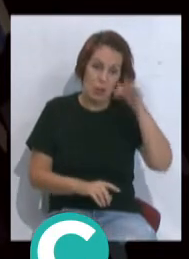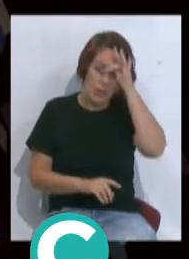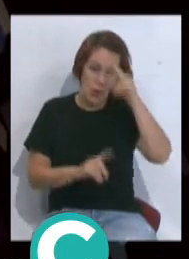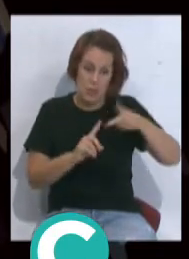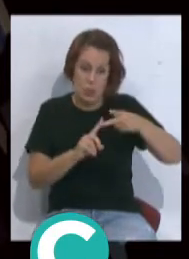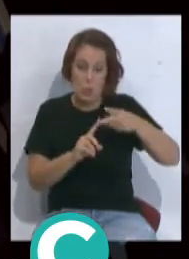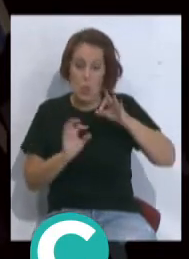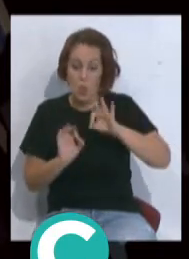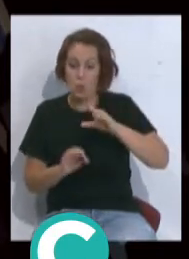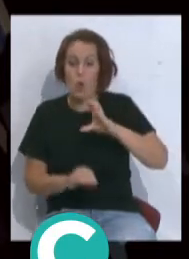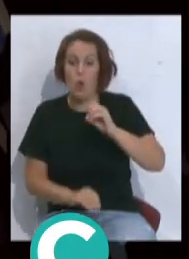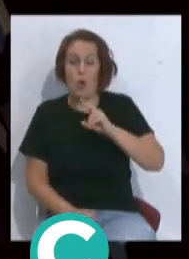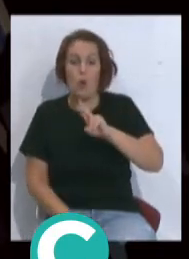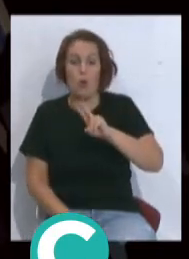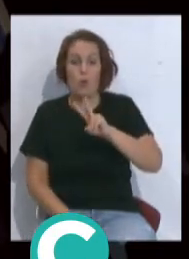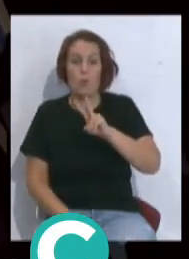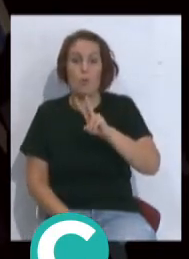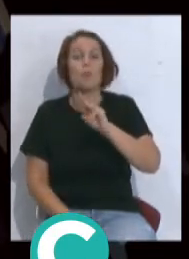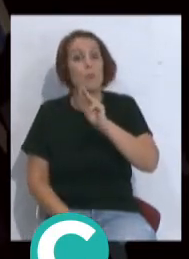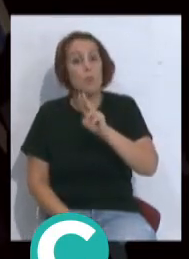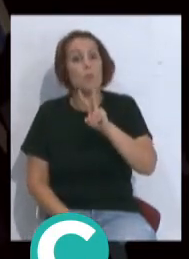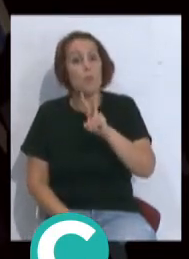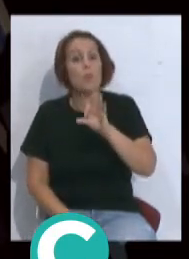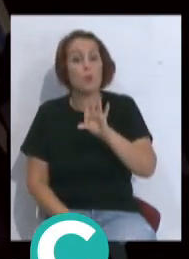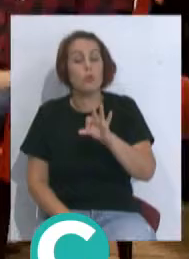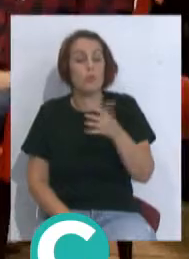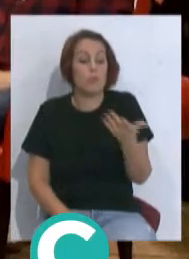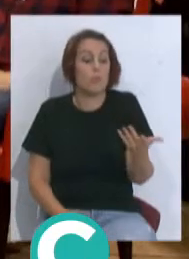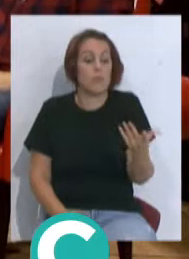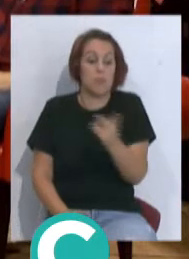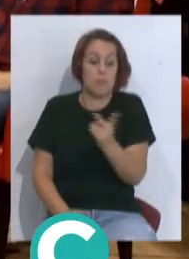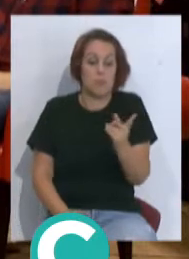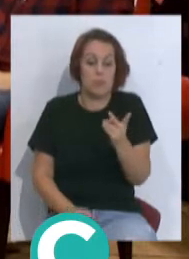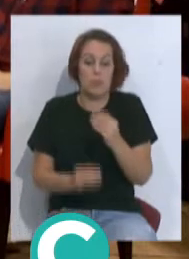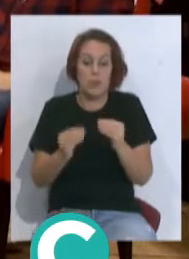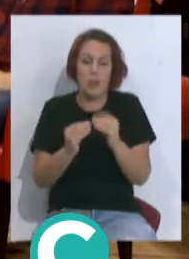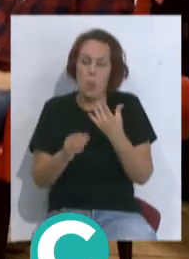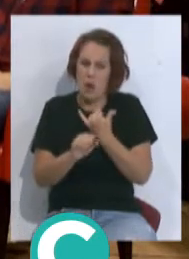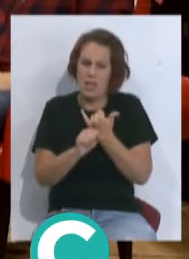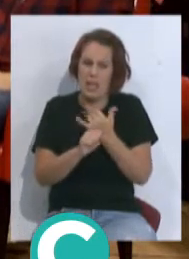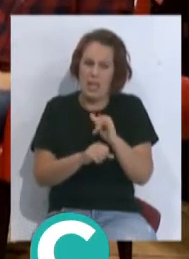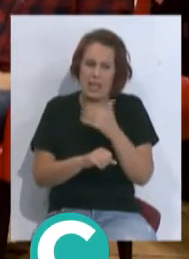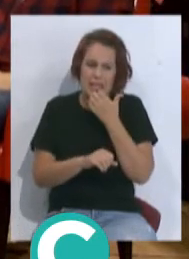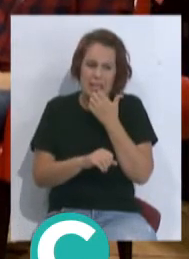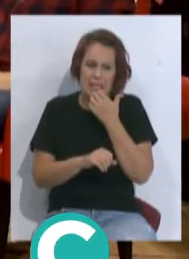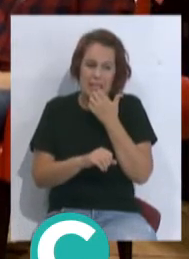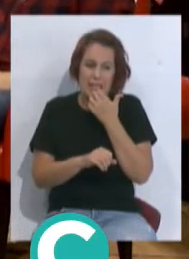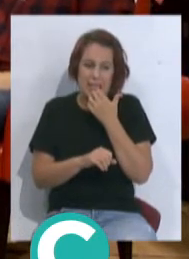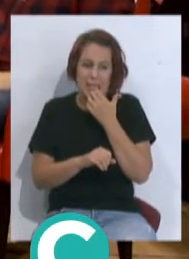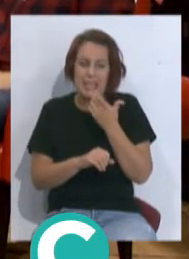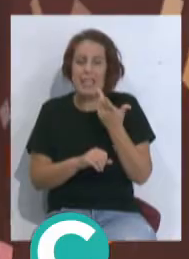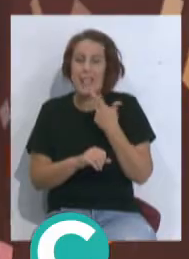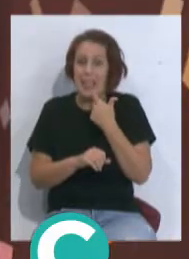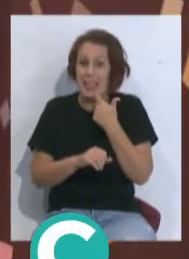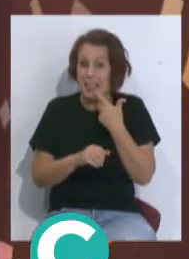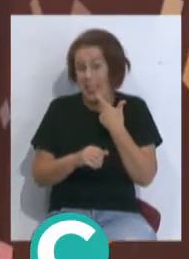ninguna, solo en los que dijeron que coincidiera. Pero eso no puede ser. Hubo WhatsApp en el foro, ¿verdad? Que dijeron las agrupaciones, si nos dejáis los torditos.